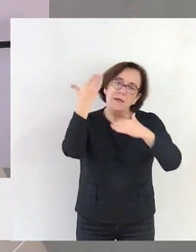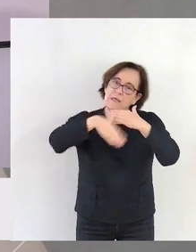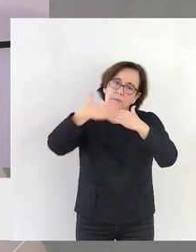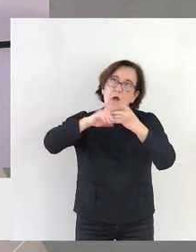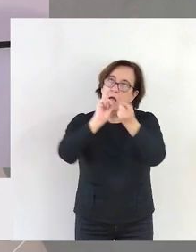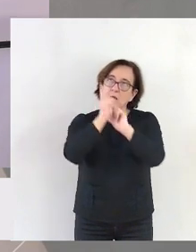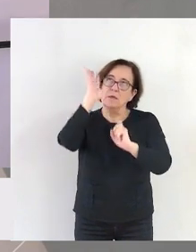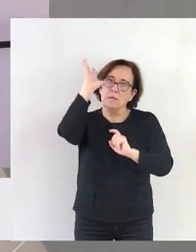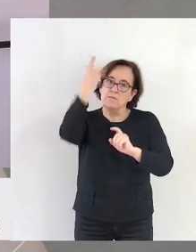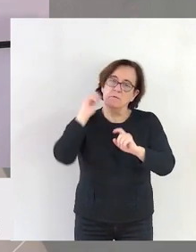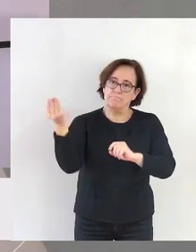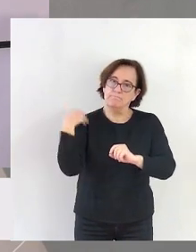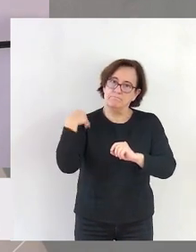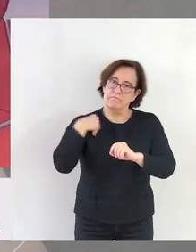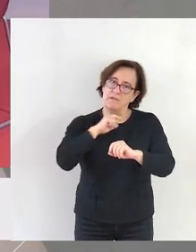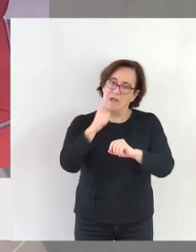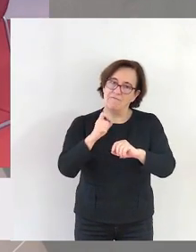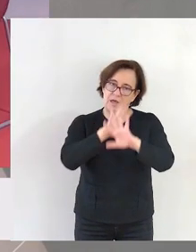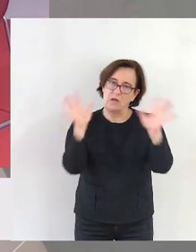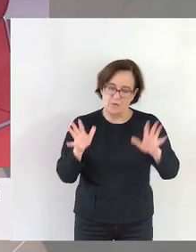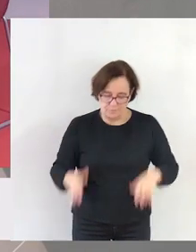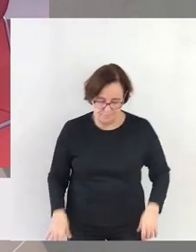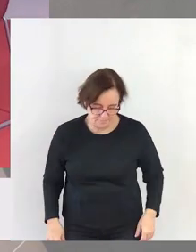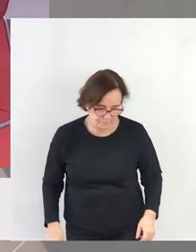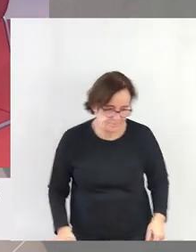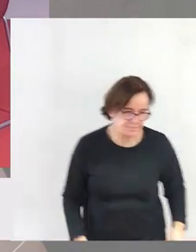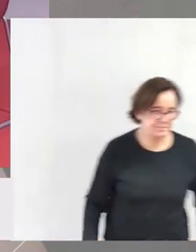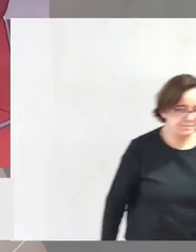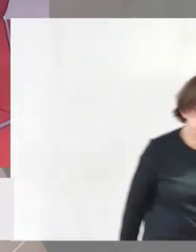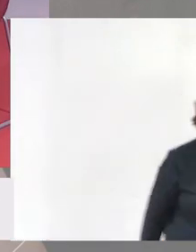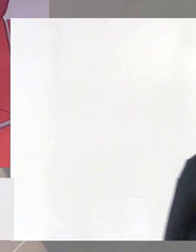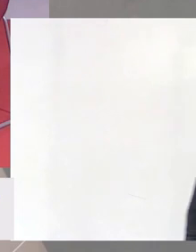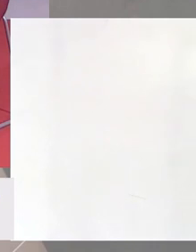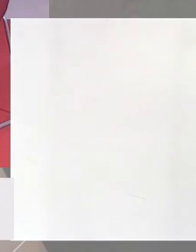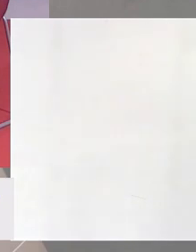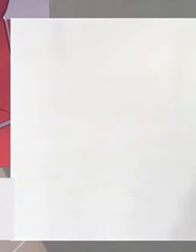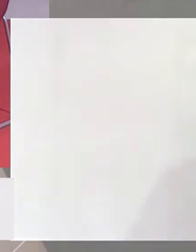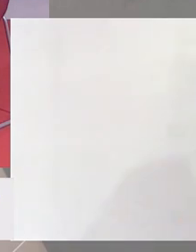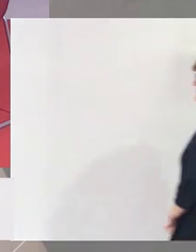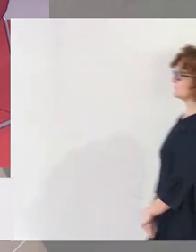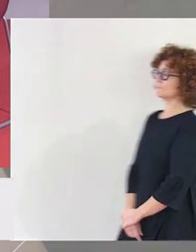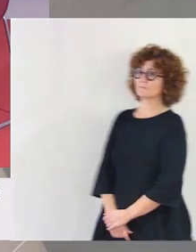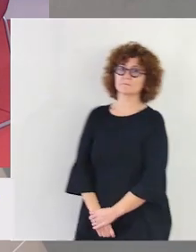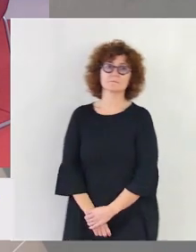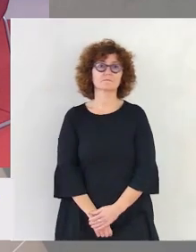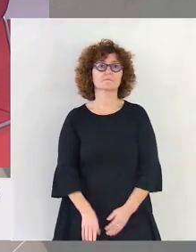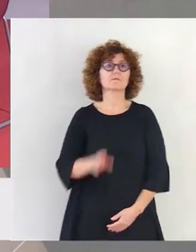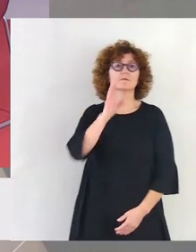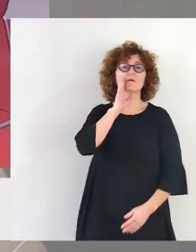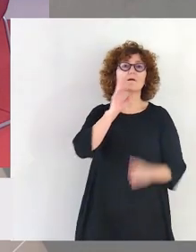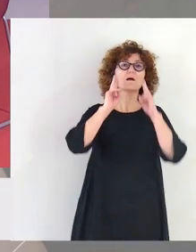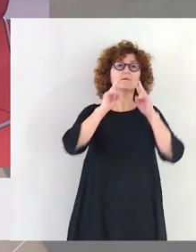cambio climático nos lo está marcando claramente no decía eso cómo mirar más allá para liderar y llevar de la mano